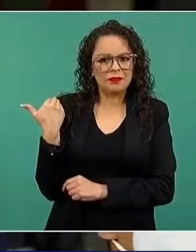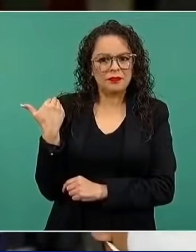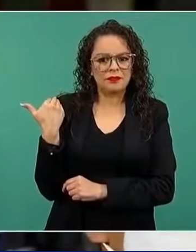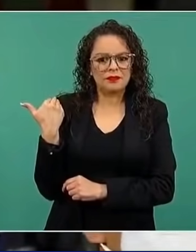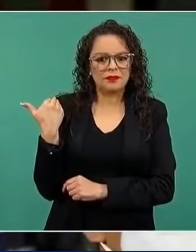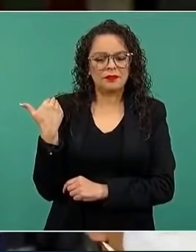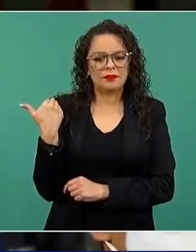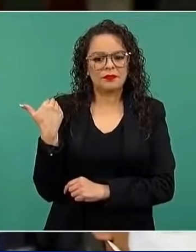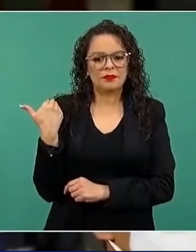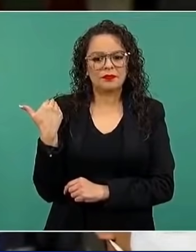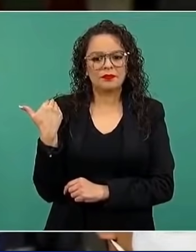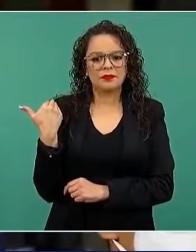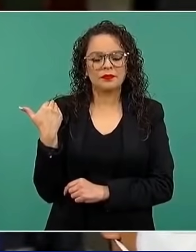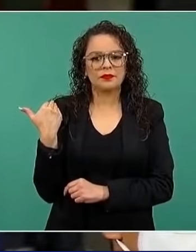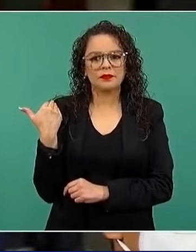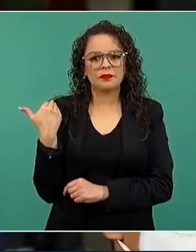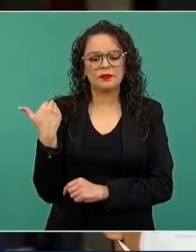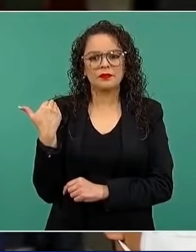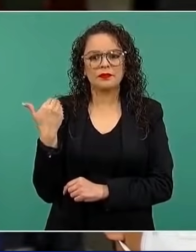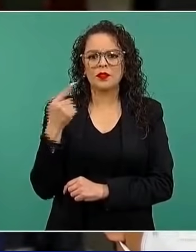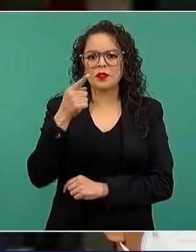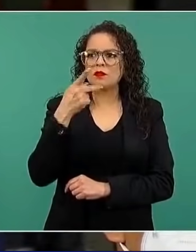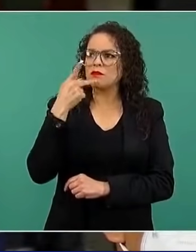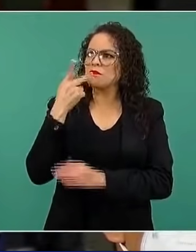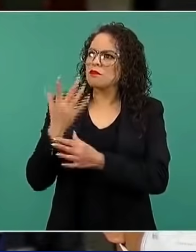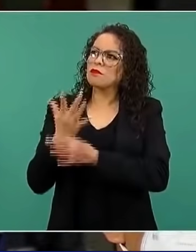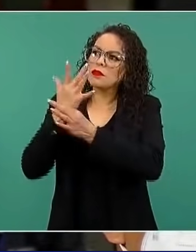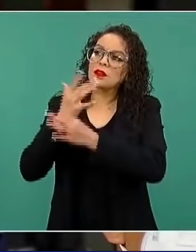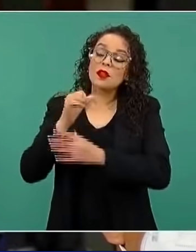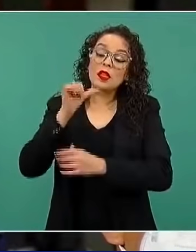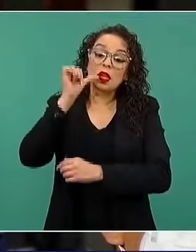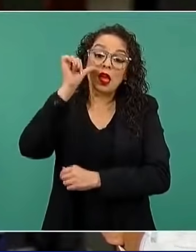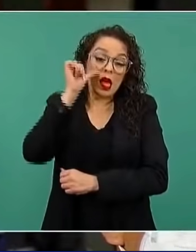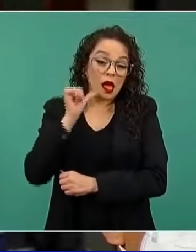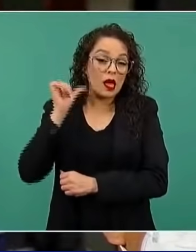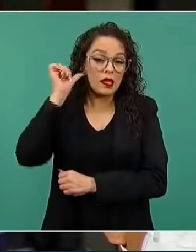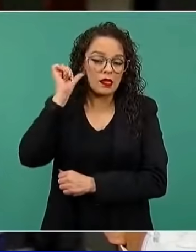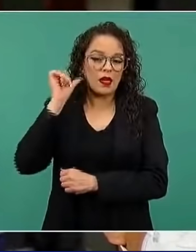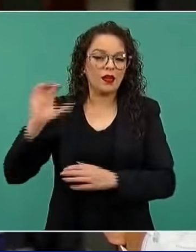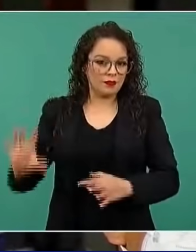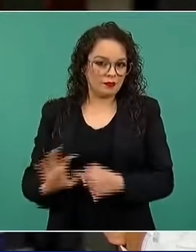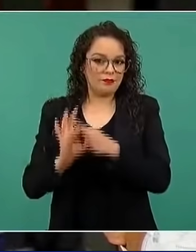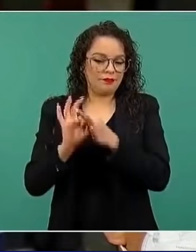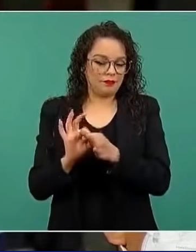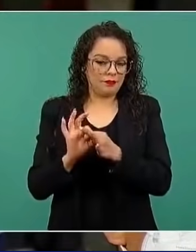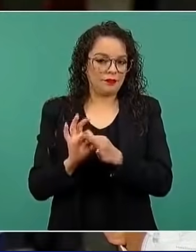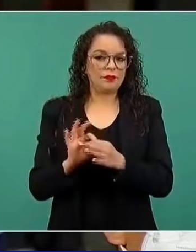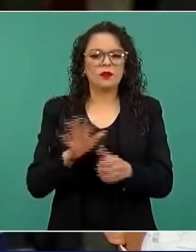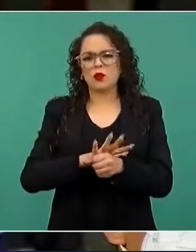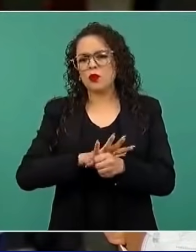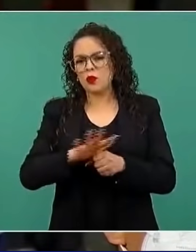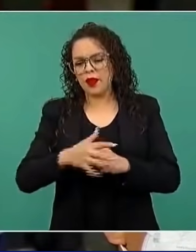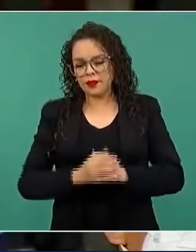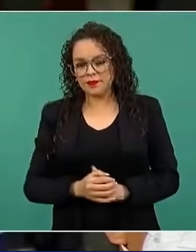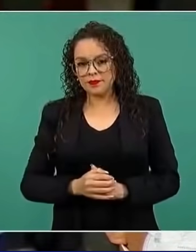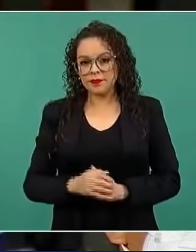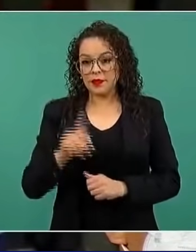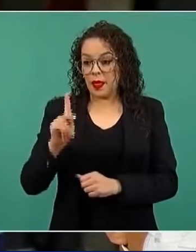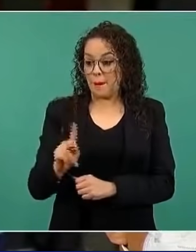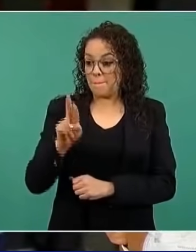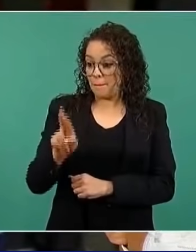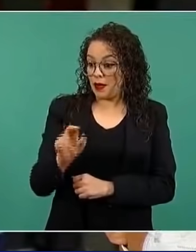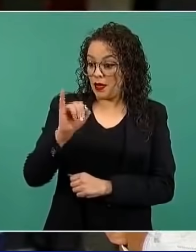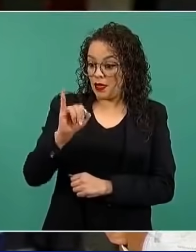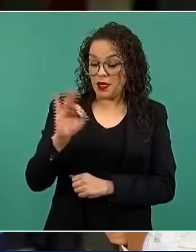su vez, al comentario que usted empleó el día de ayer sobre que el PRI decidiera si